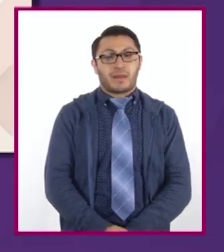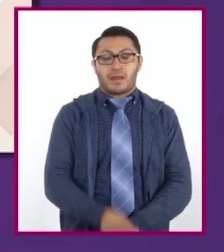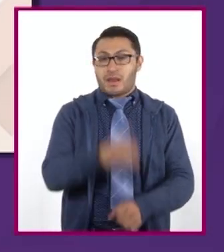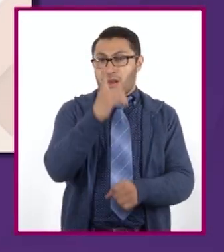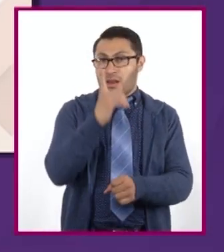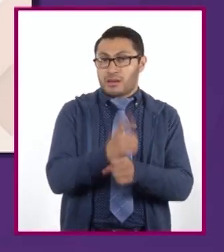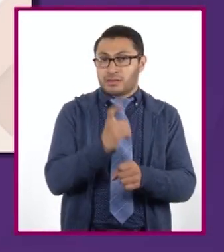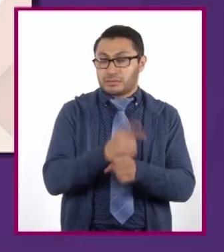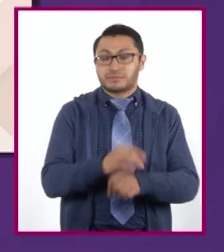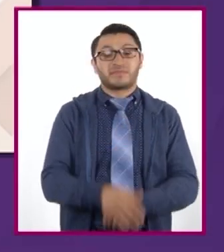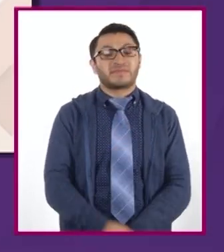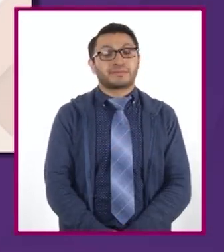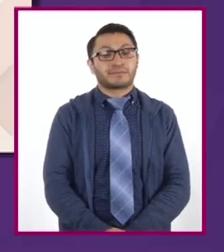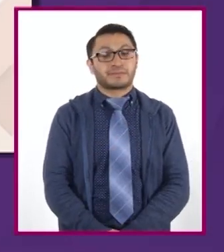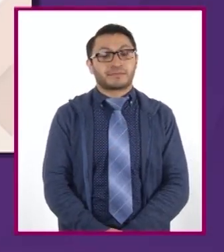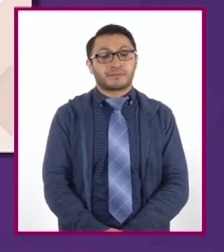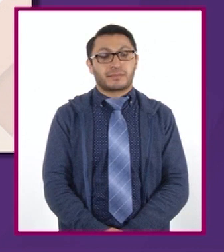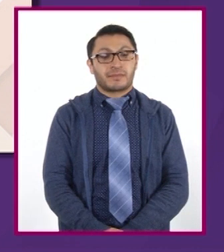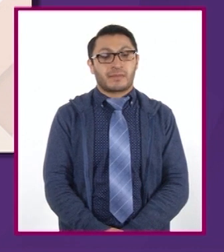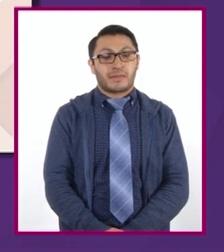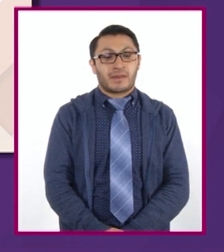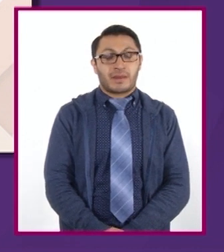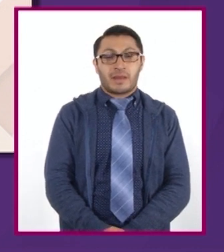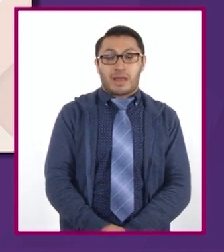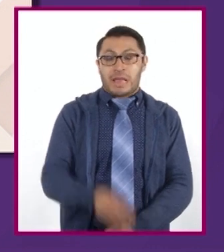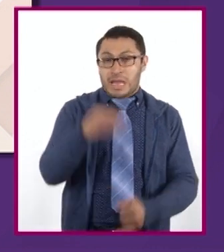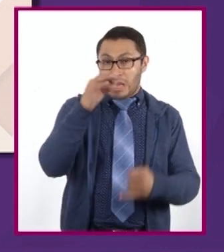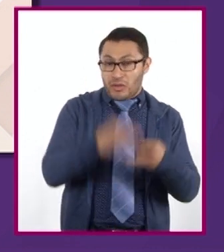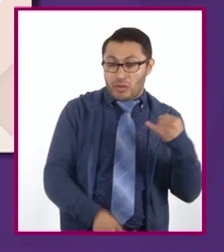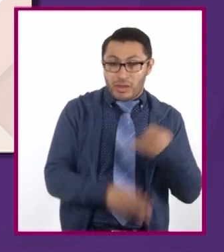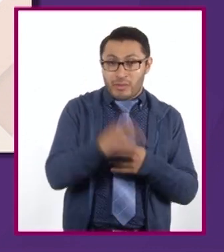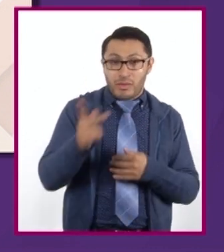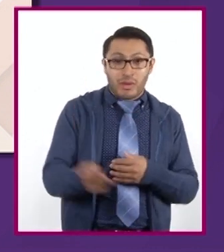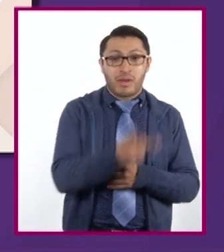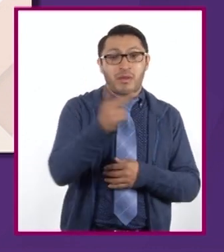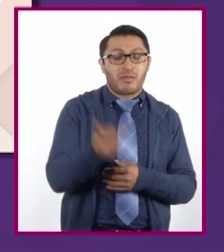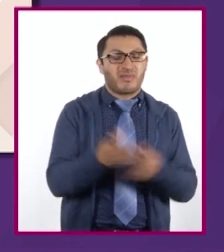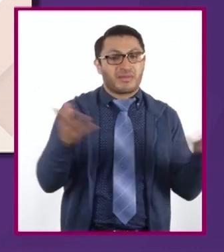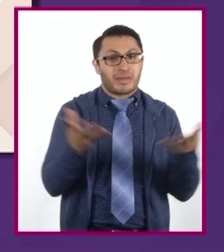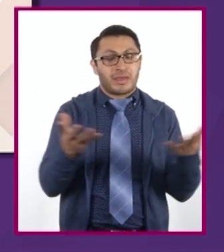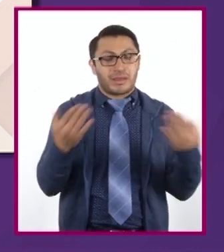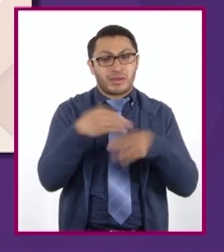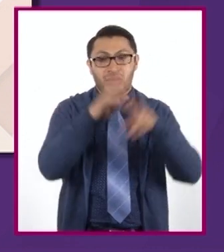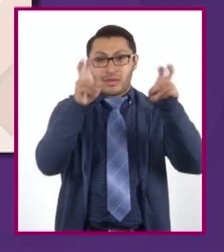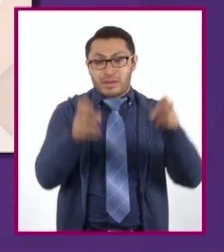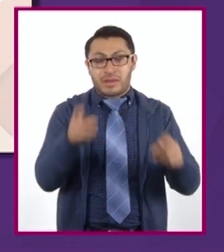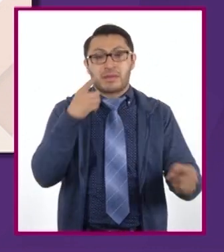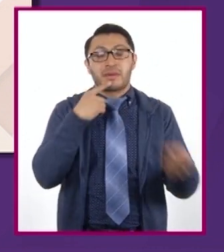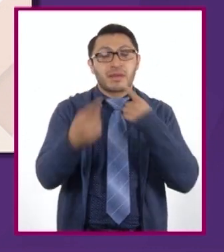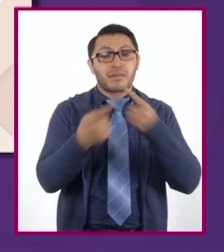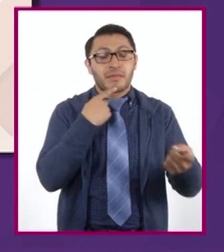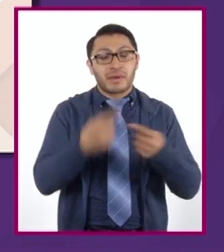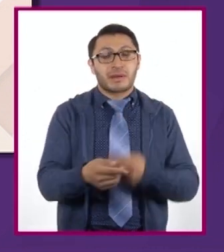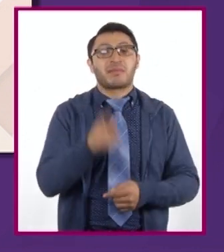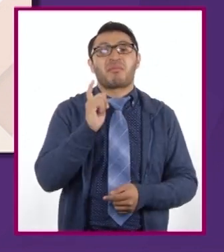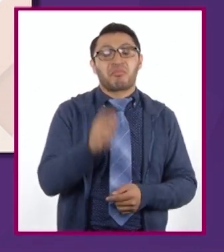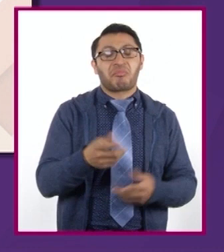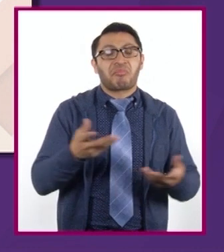Número 1. Al final realizan preguntas referentes al tema discutido en el panel. Nos referimos a...